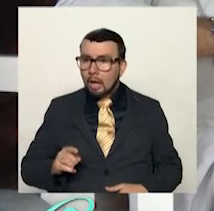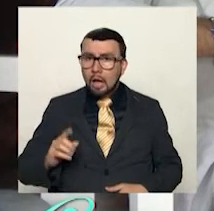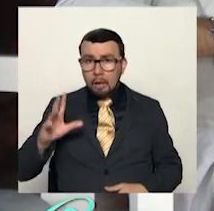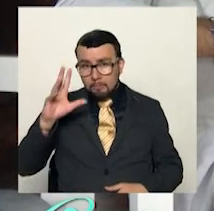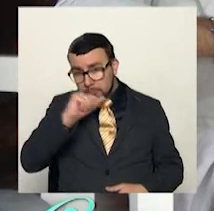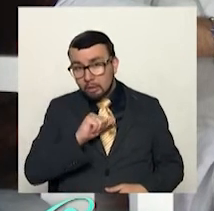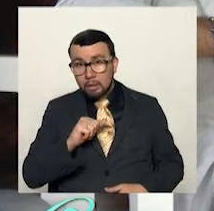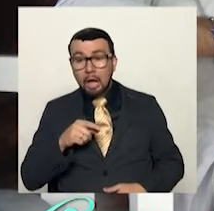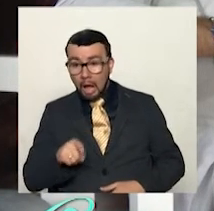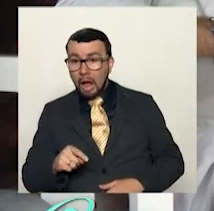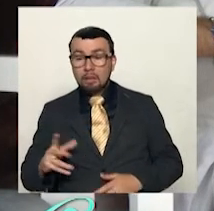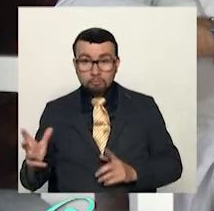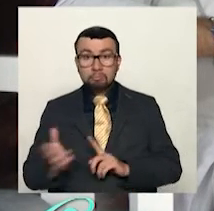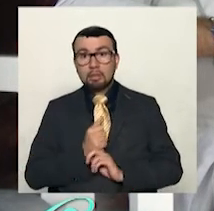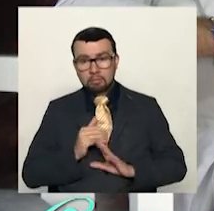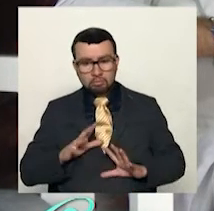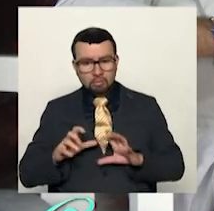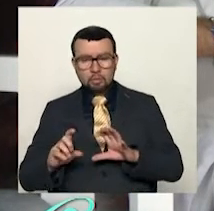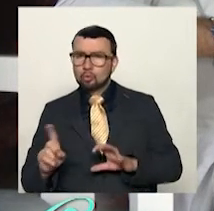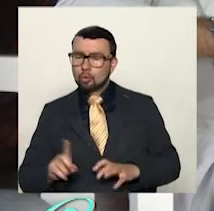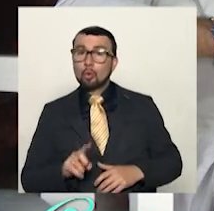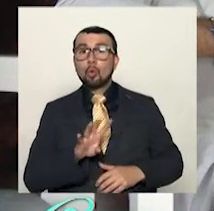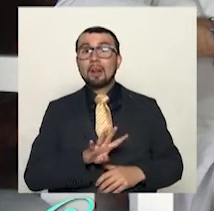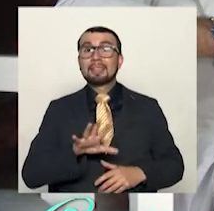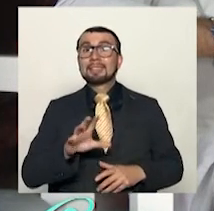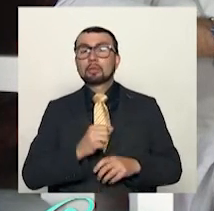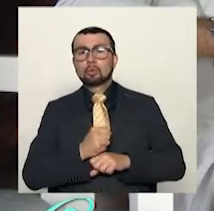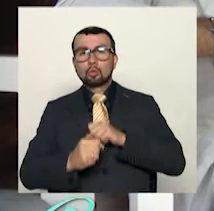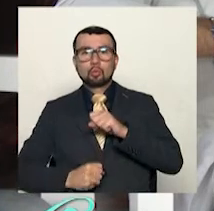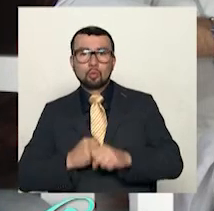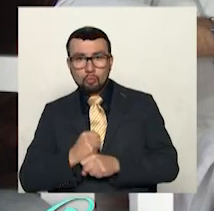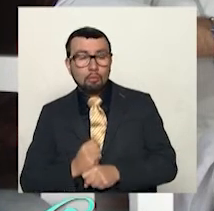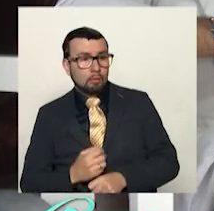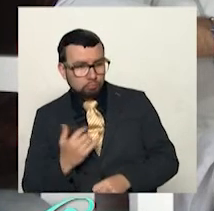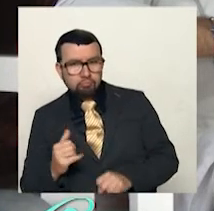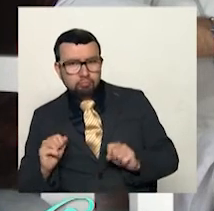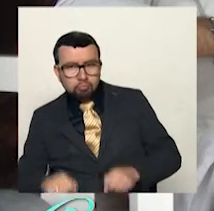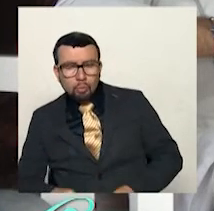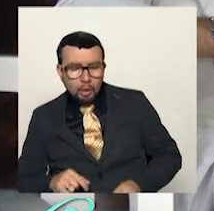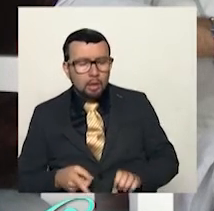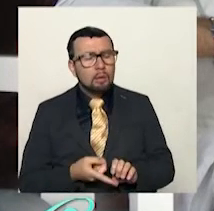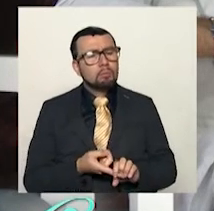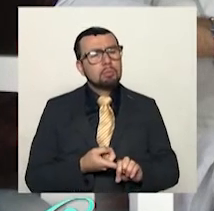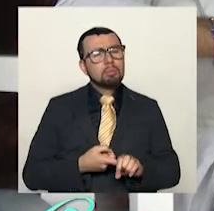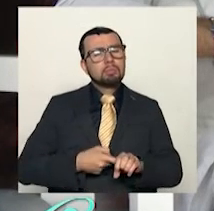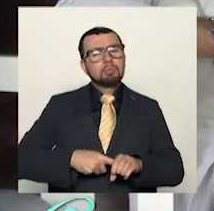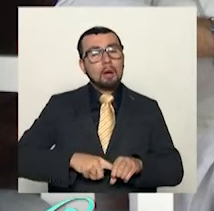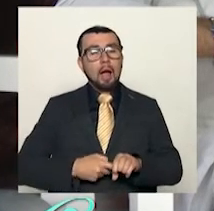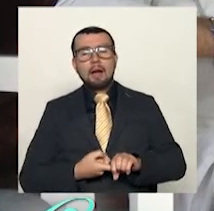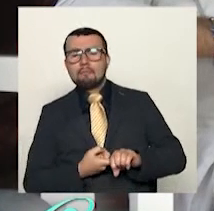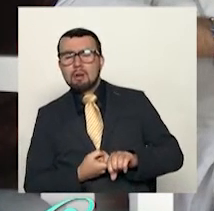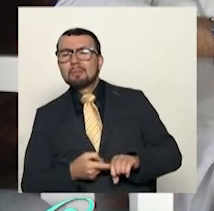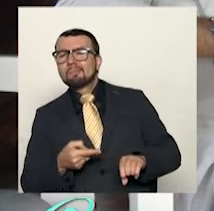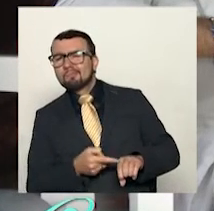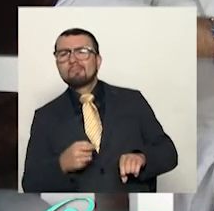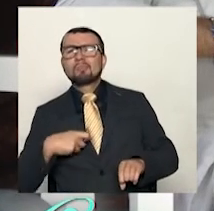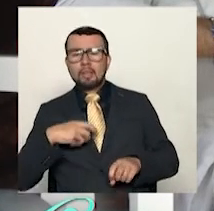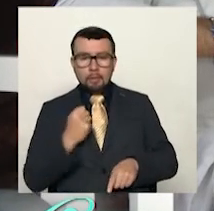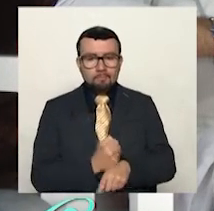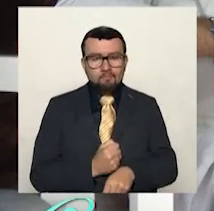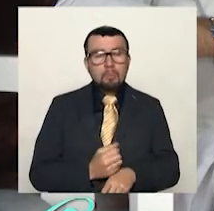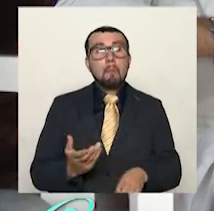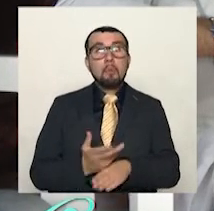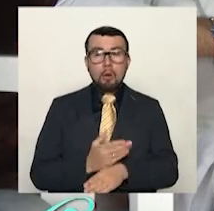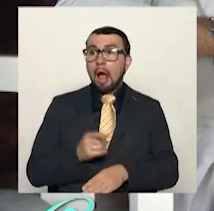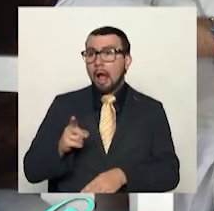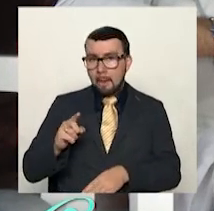cáncer? ¿No será que después de los 45 años en ese tacto rectal que es obligatorio para que una persona se dé cuenta, sobre todo un hombre, si tiene cáncer de próstata o alteraciones ahí, el